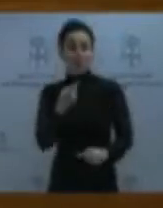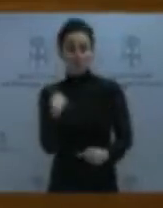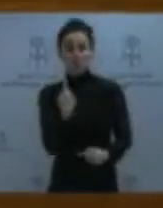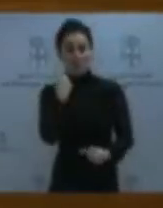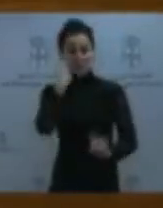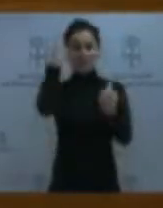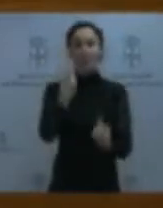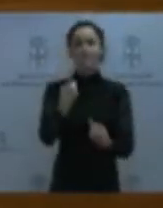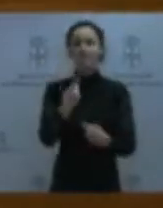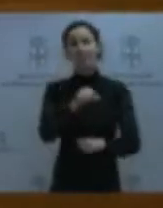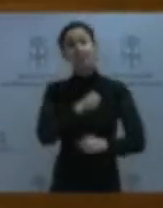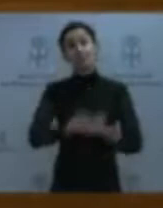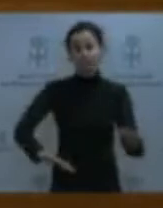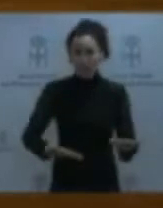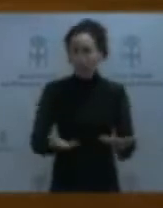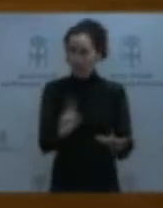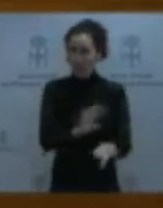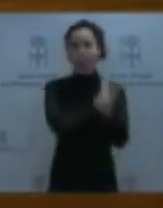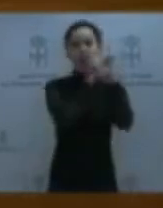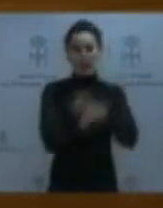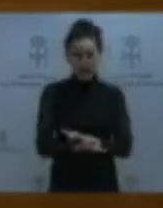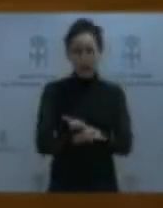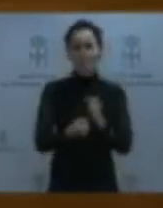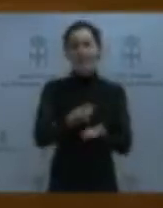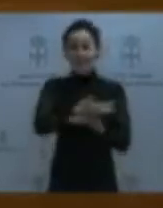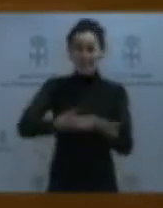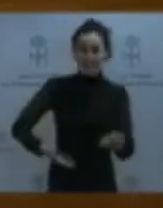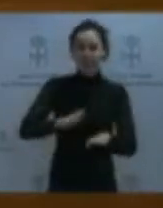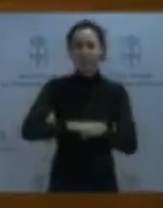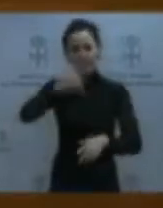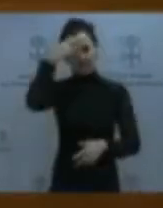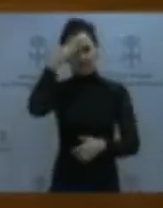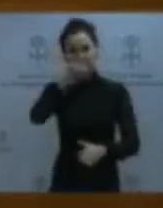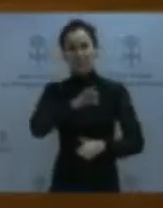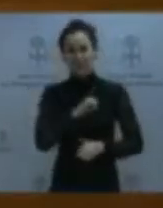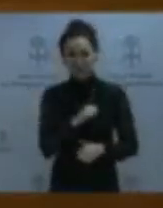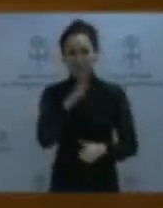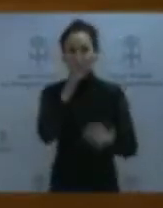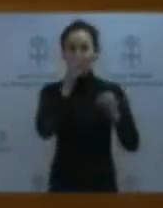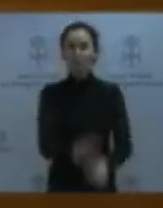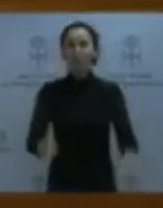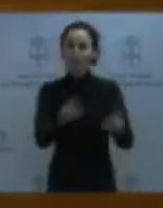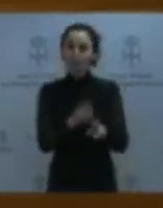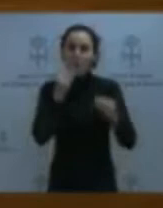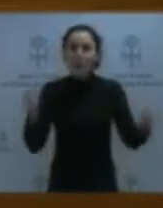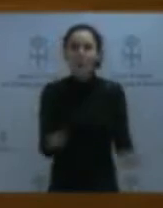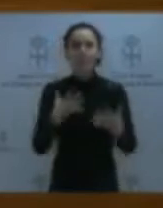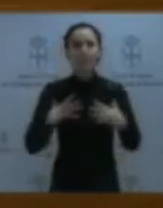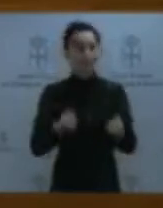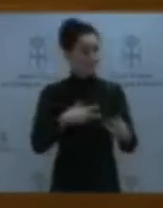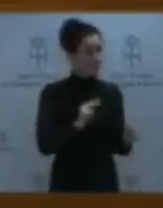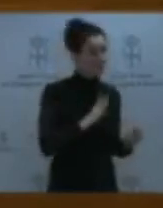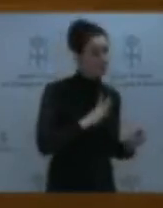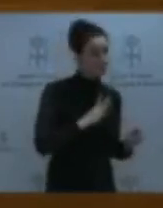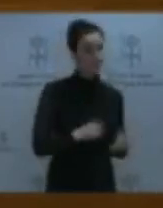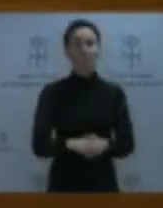hablar de listas de esperanza, de gente que acude a su centro médico público a recuperarse. Señoría, vaya concluyendo. Y